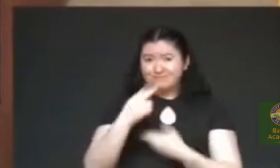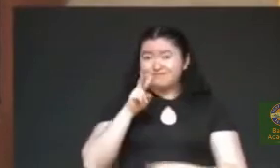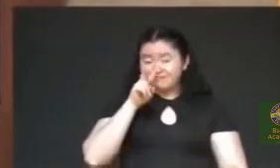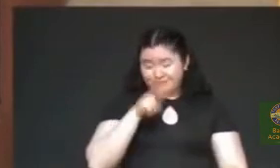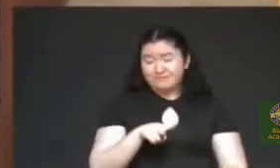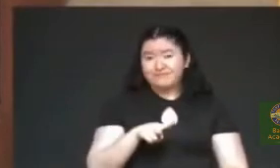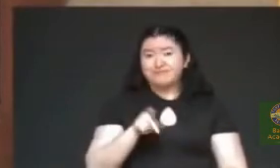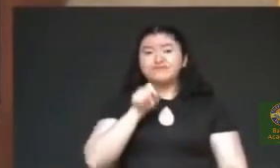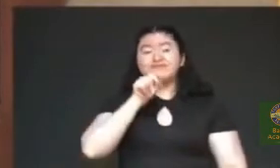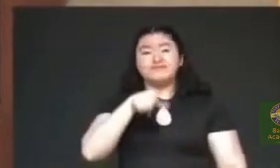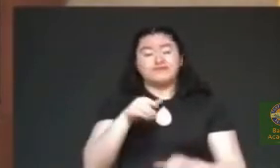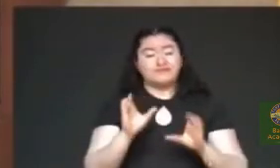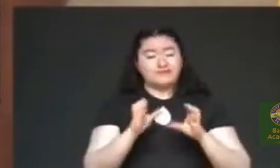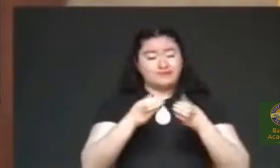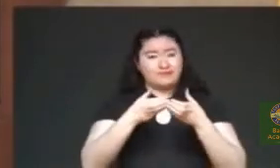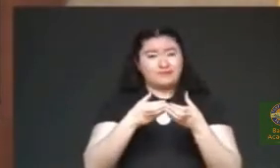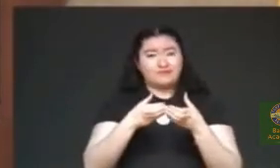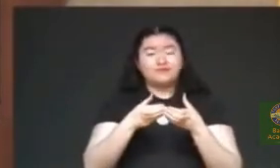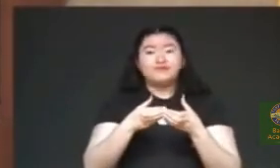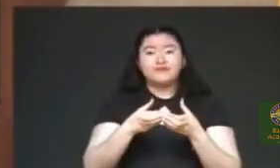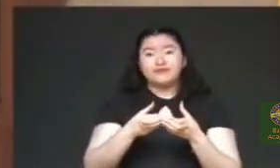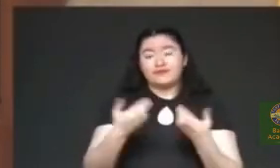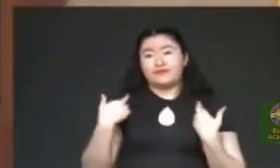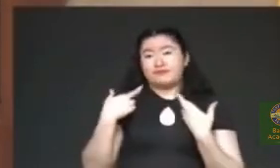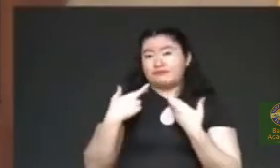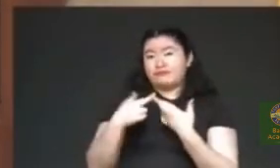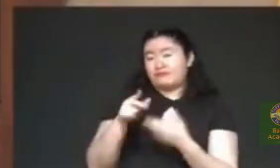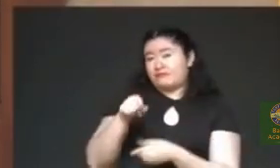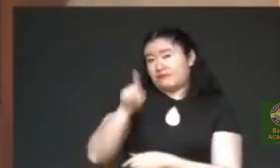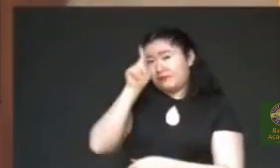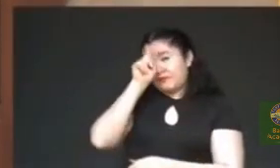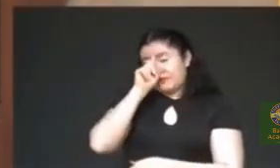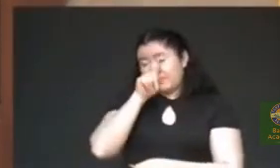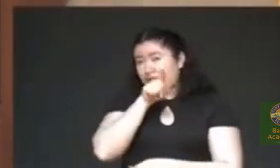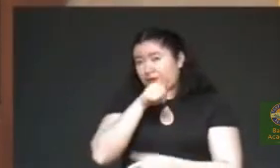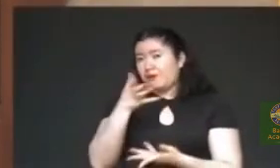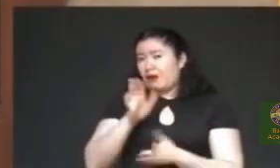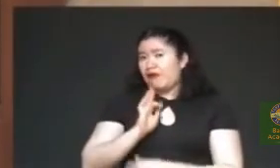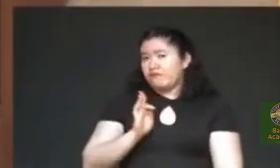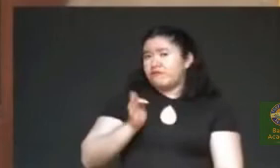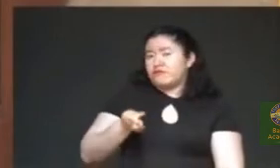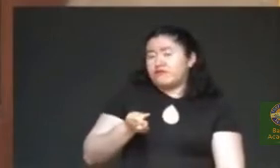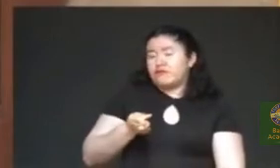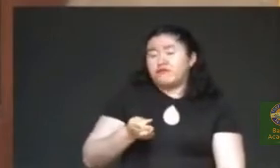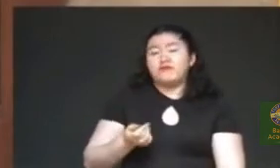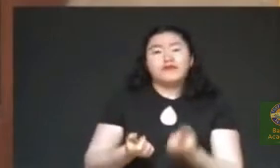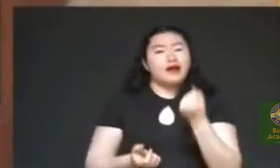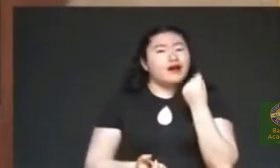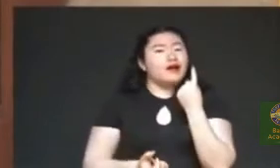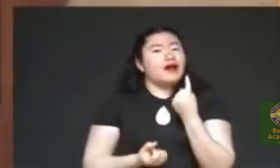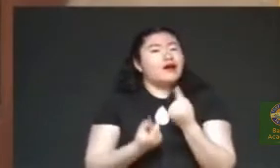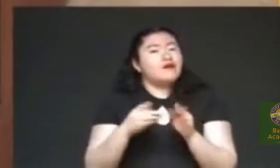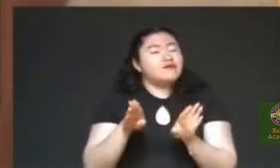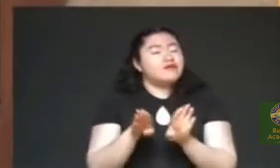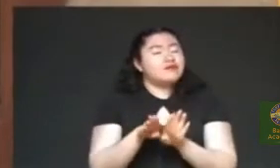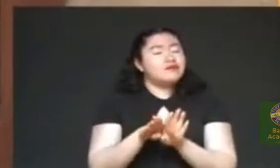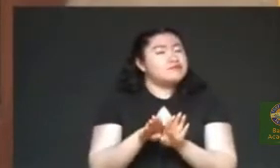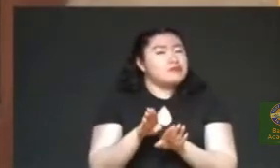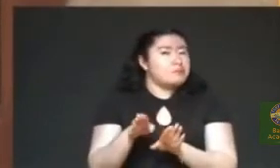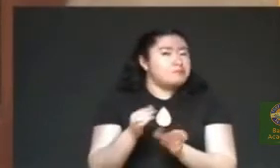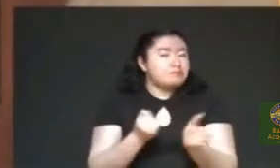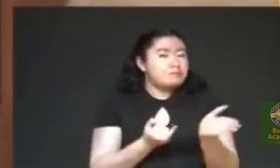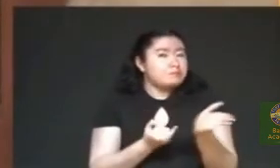por parte de los consejos técnicos. La gran mayoría va a regresar a clases, habrá algunas que tomen una opción